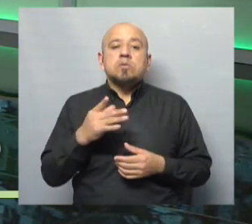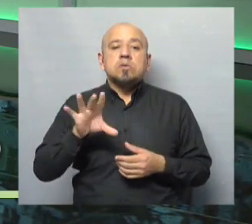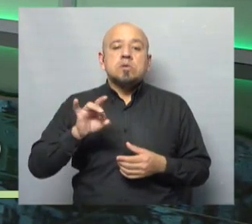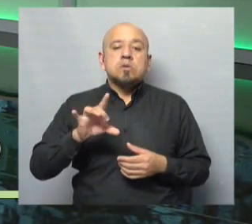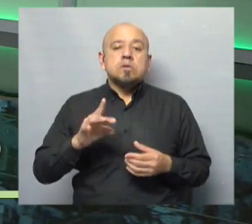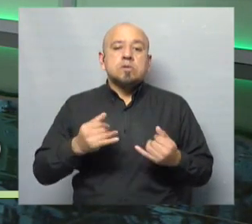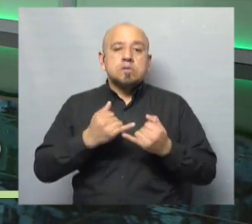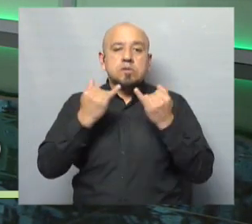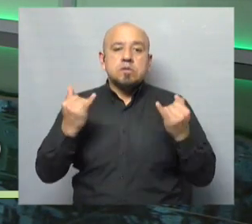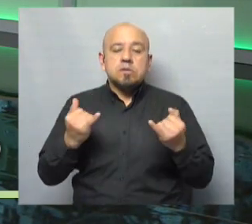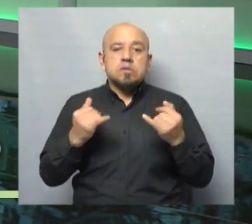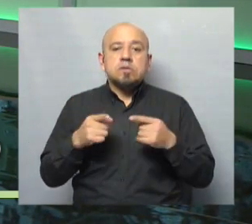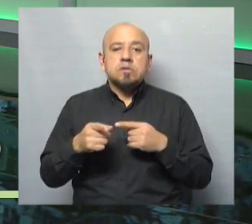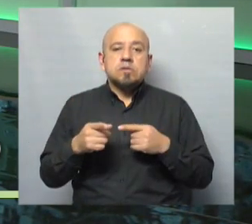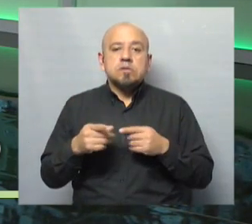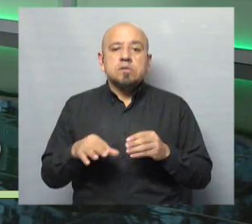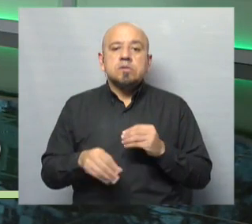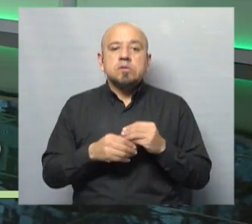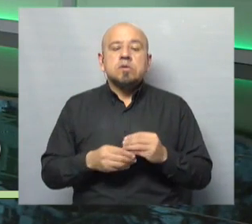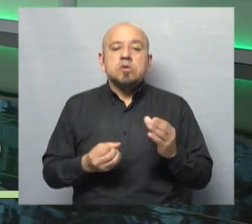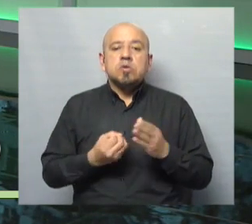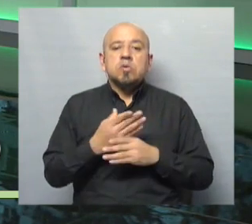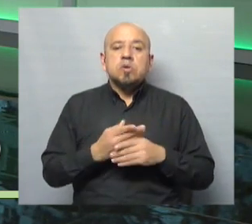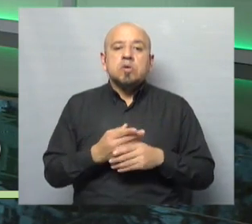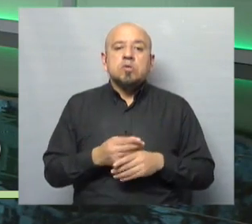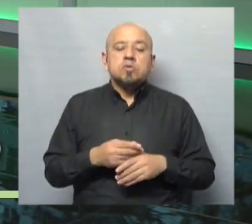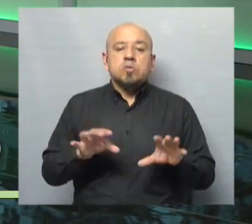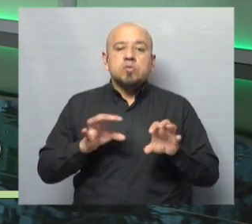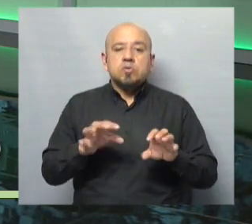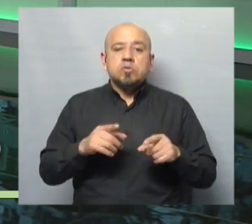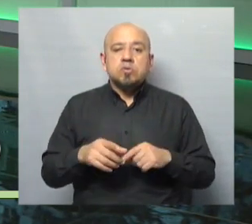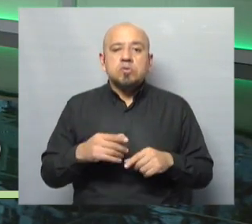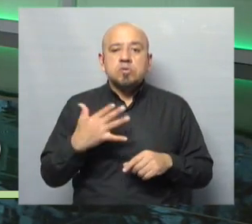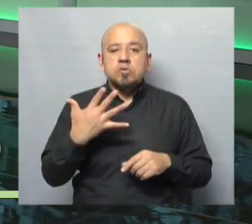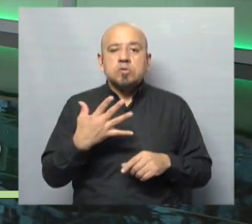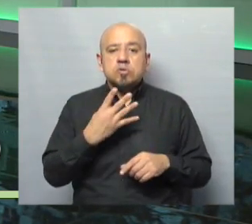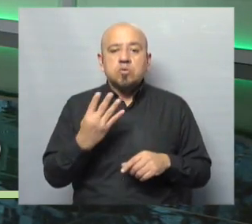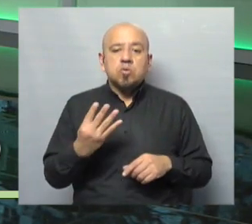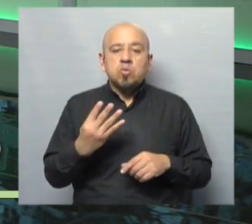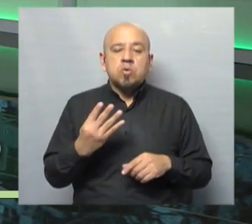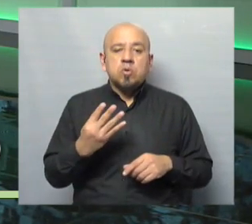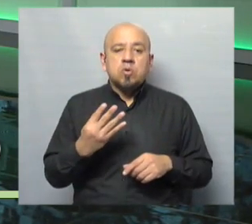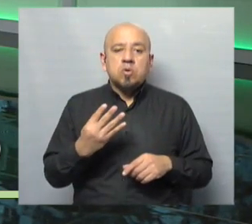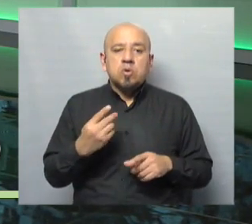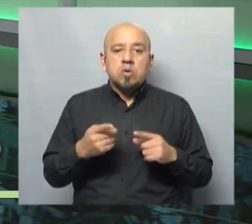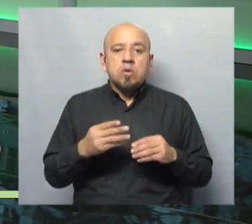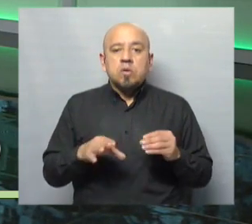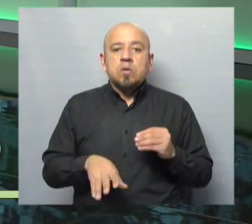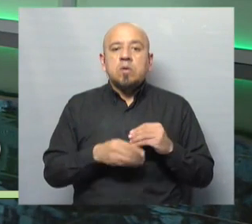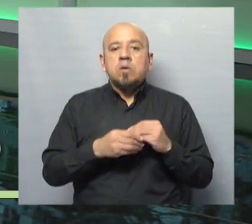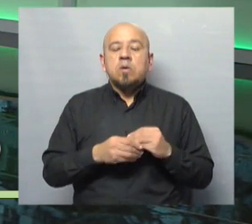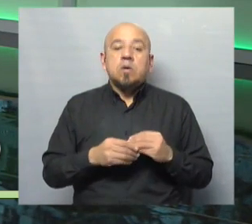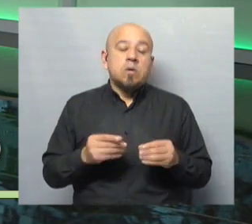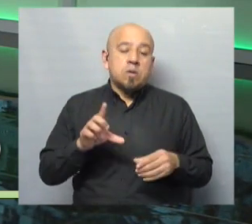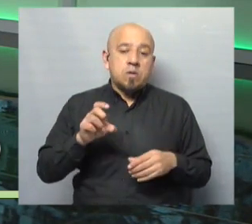progresivamente se irían integrando nuevos funcionarios en distintas funciones y serían 54 de los 15 lo que se integrarían y que